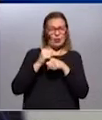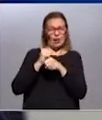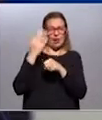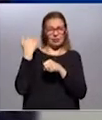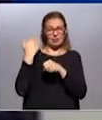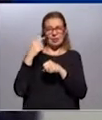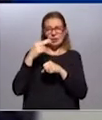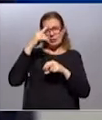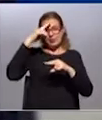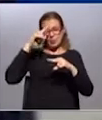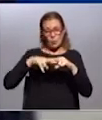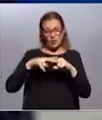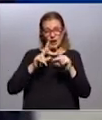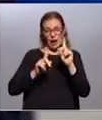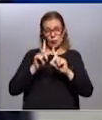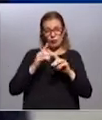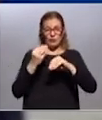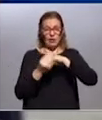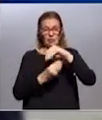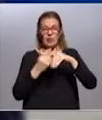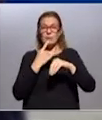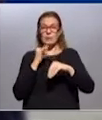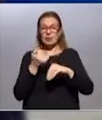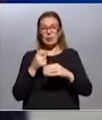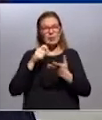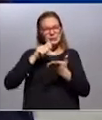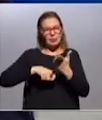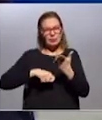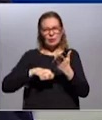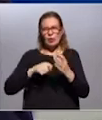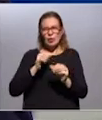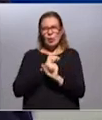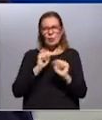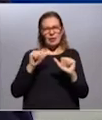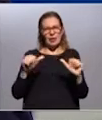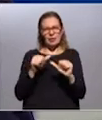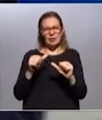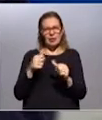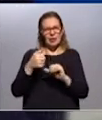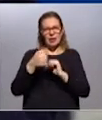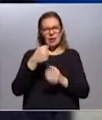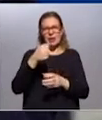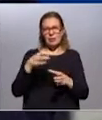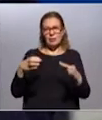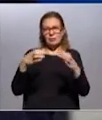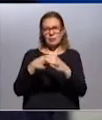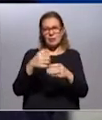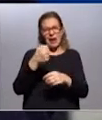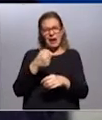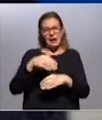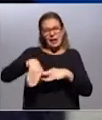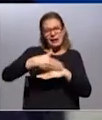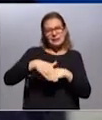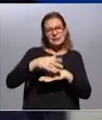si fallece algún familiar el trámite no lo puedes hacer en el municipio tenés que venir a generar flores